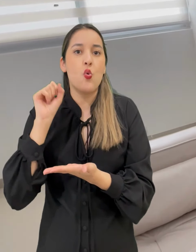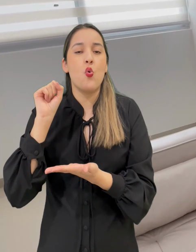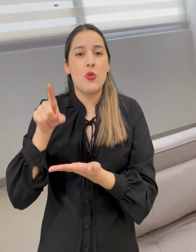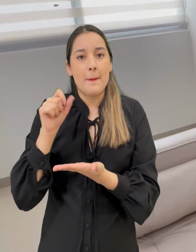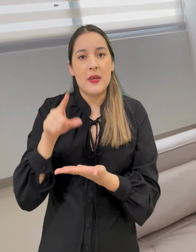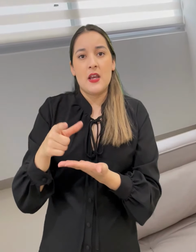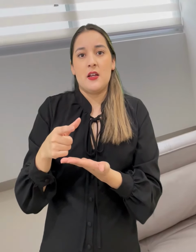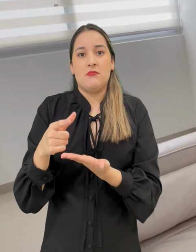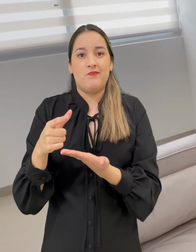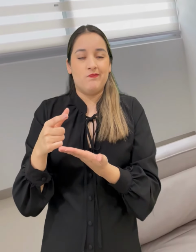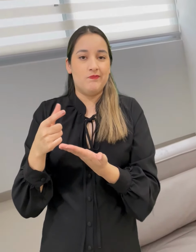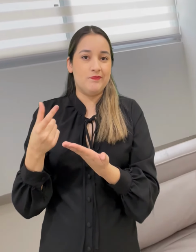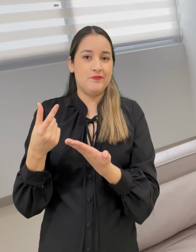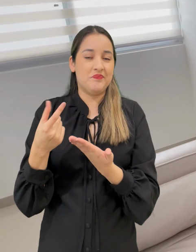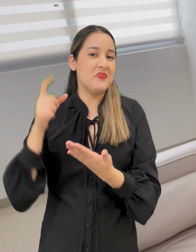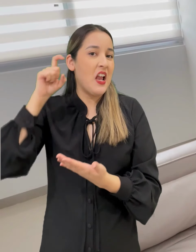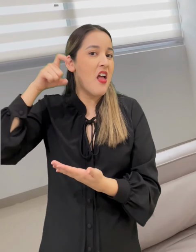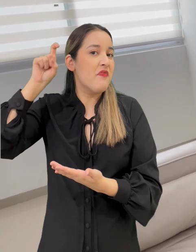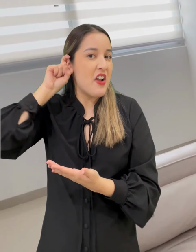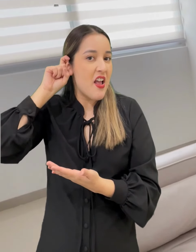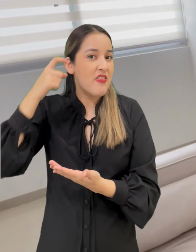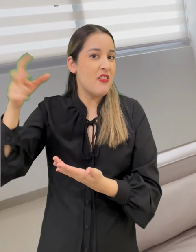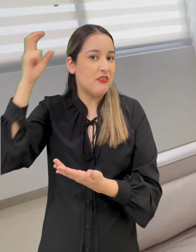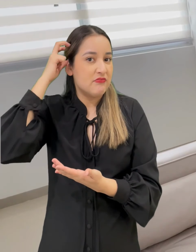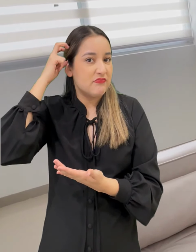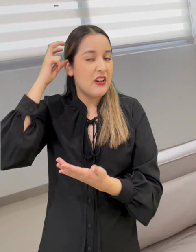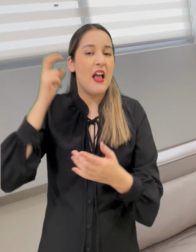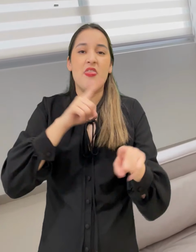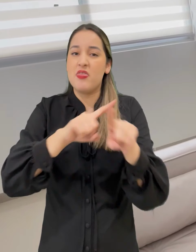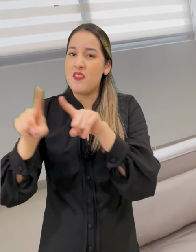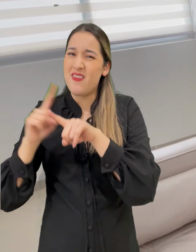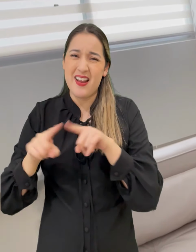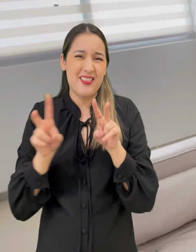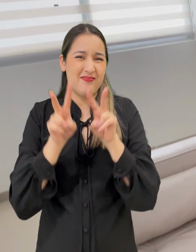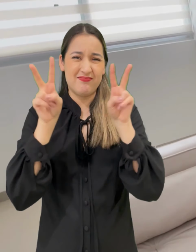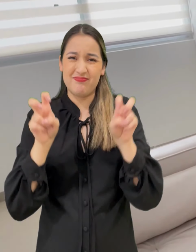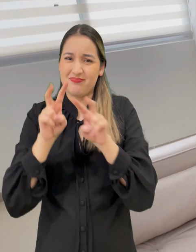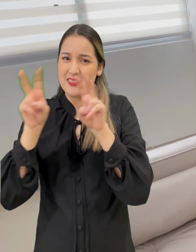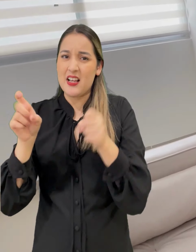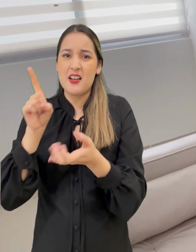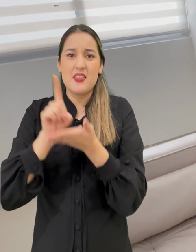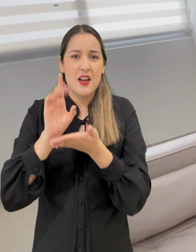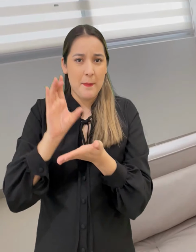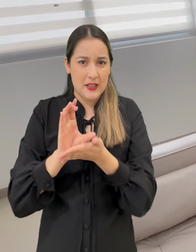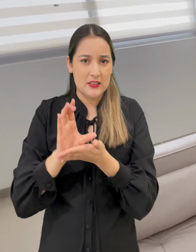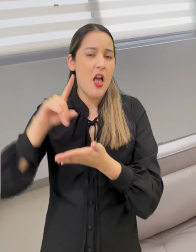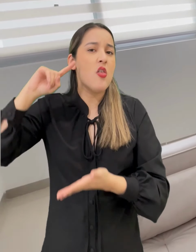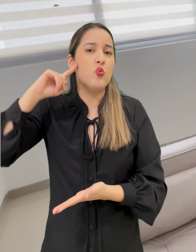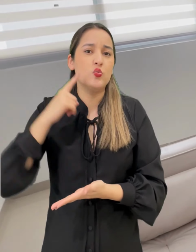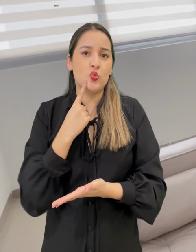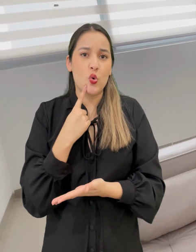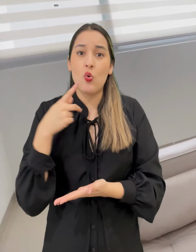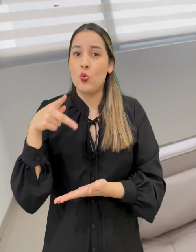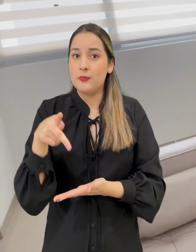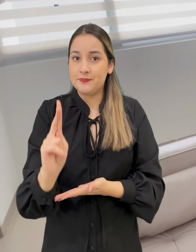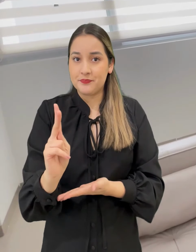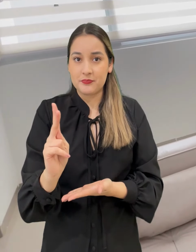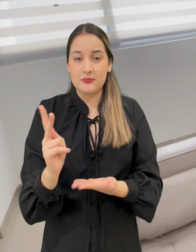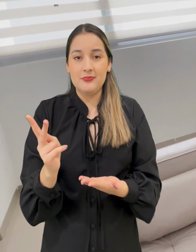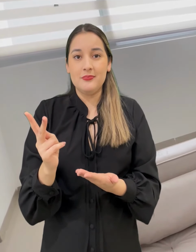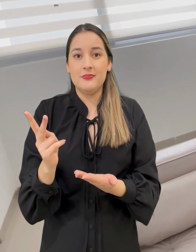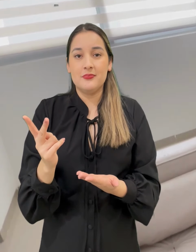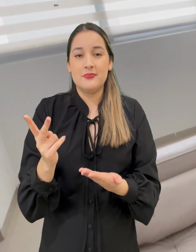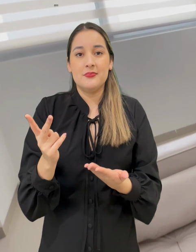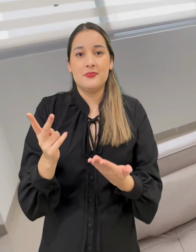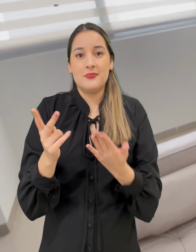rehabilitación auditiva auxiliares auditivos implantes cocleares todo este tema pero muy frecuentemente me